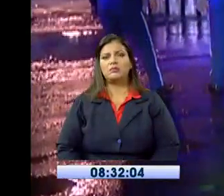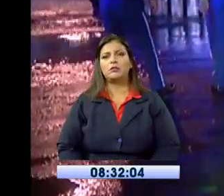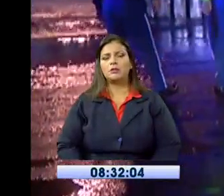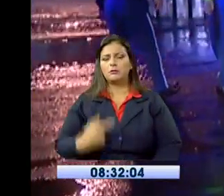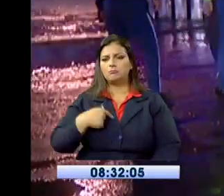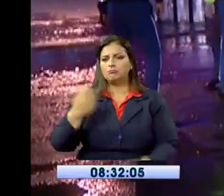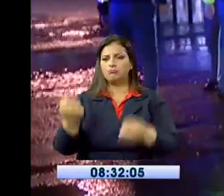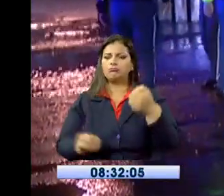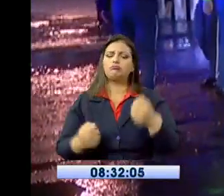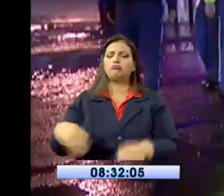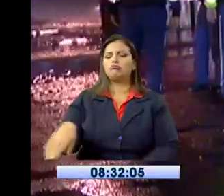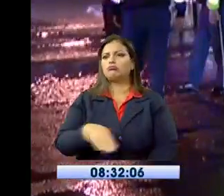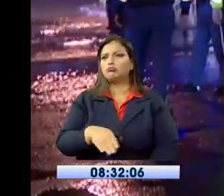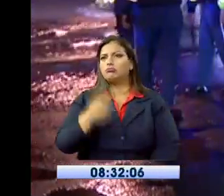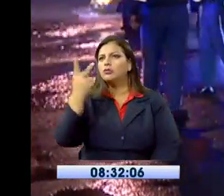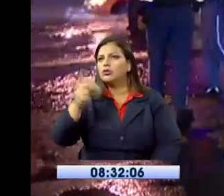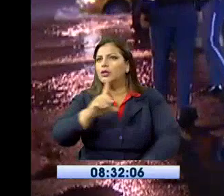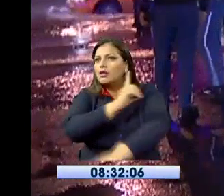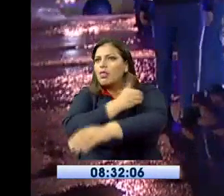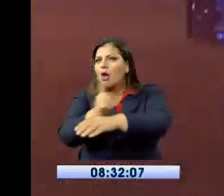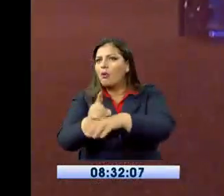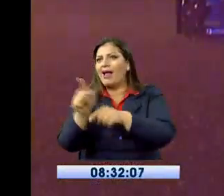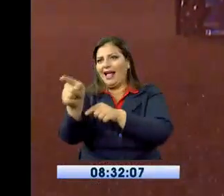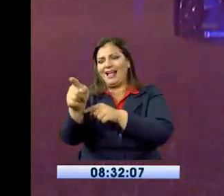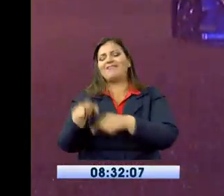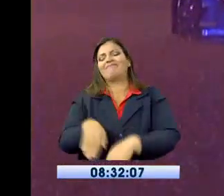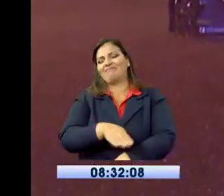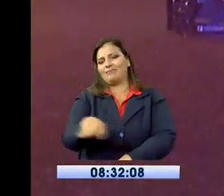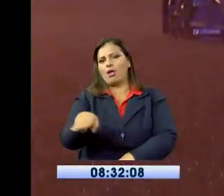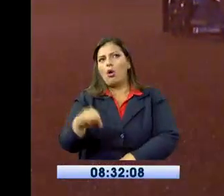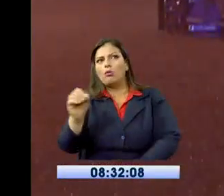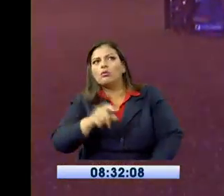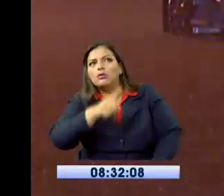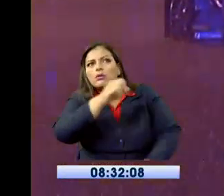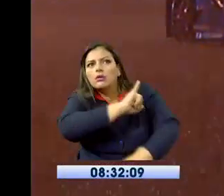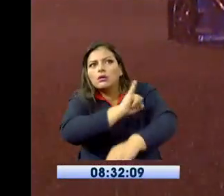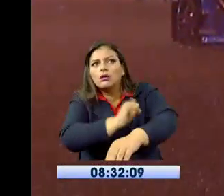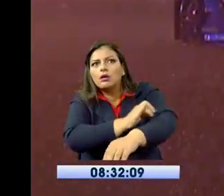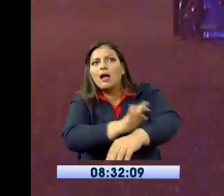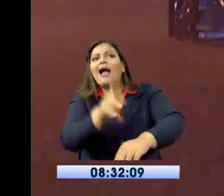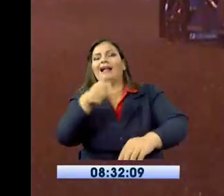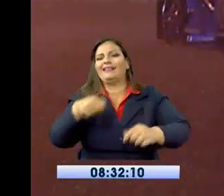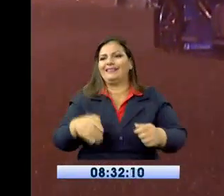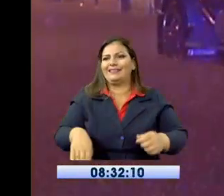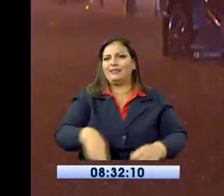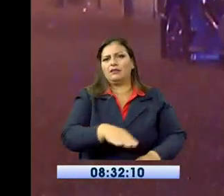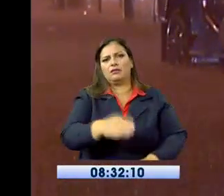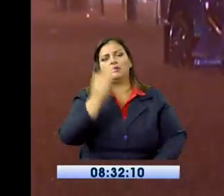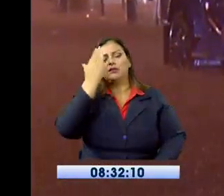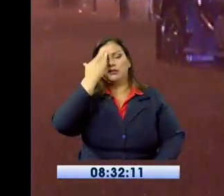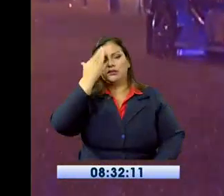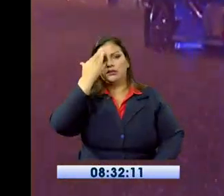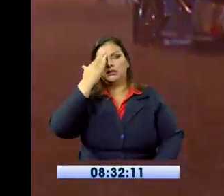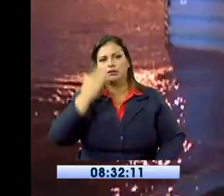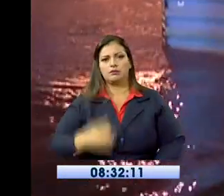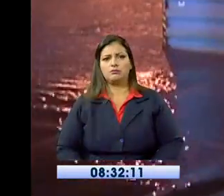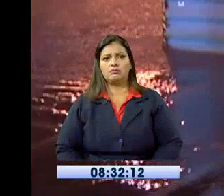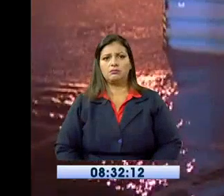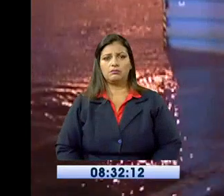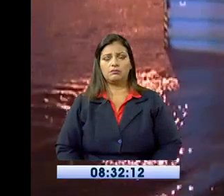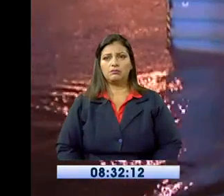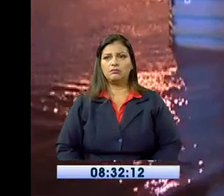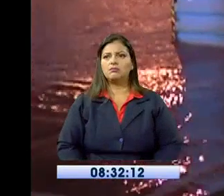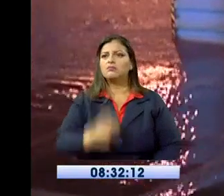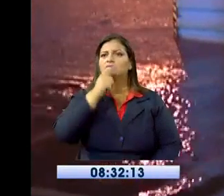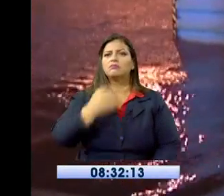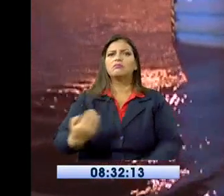Avenida Tancamarengo. Vía Daule, vía Daule. Claro, y el señor fue bien responsable, se quedó. Primero que se multen los que no tienen que señalizar adecuadamente la